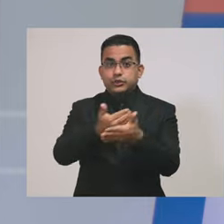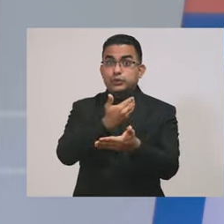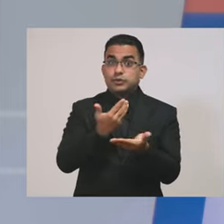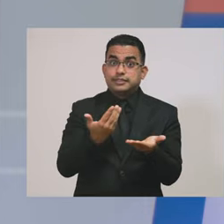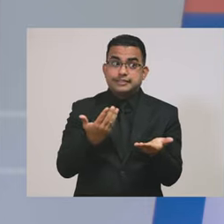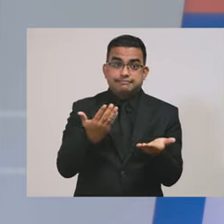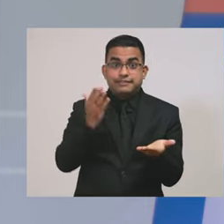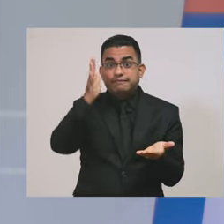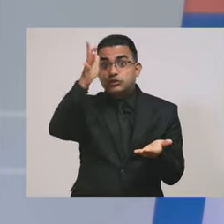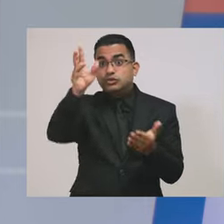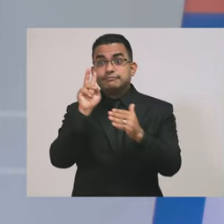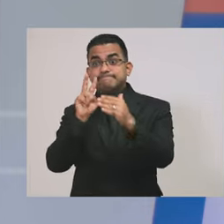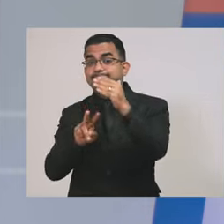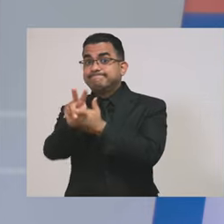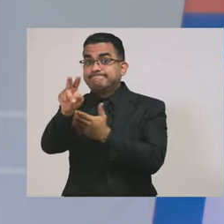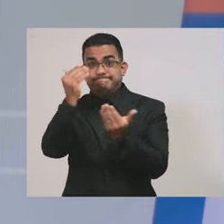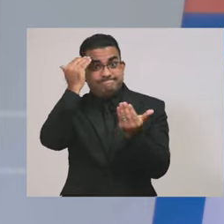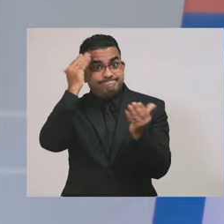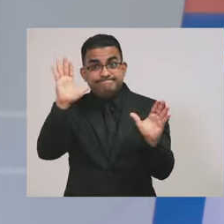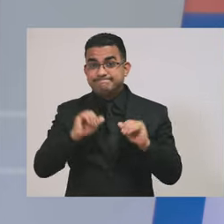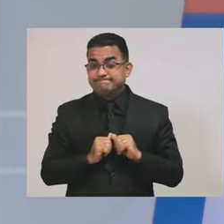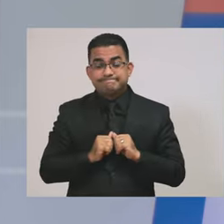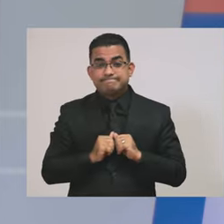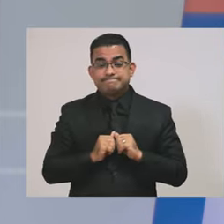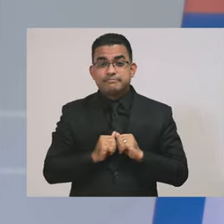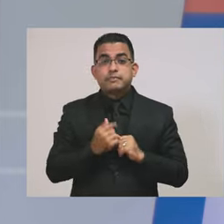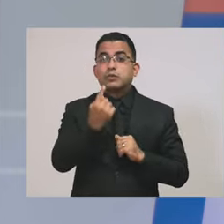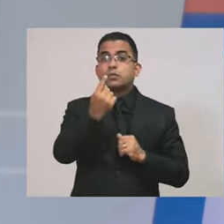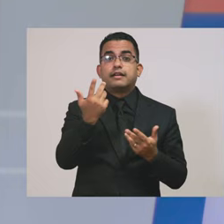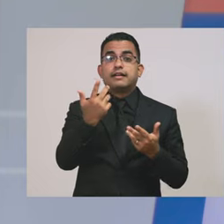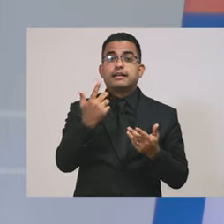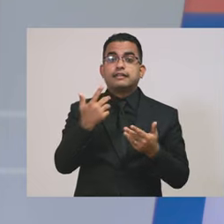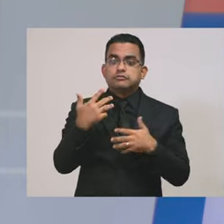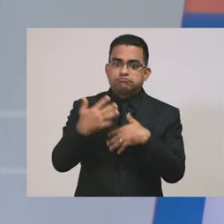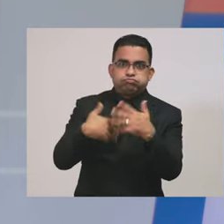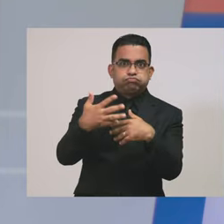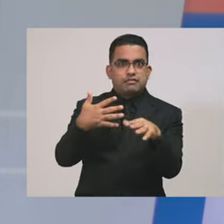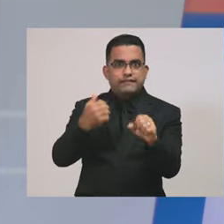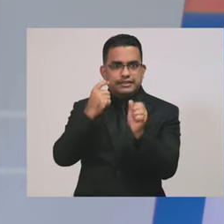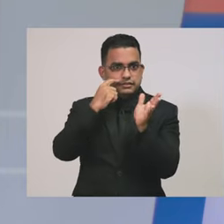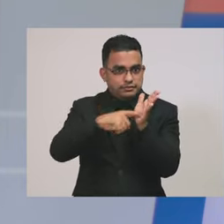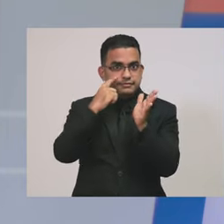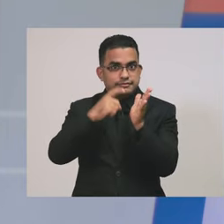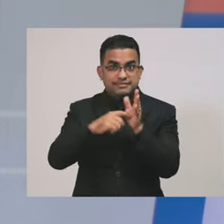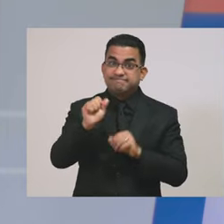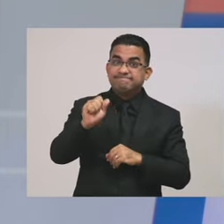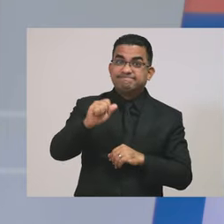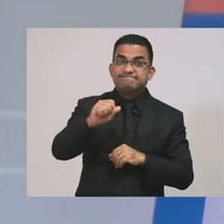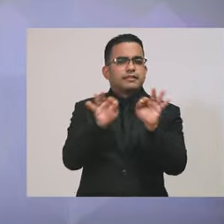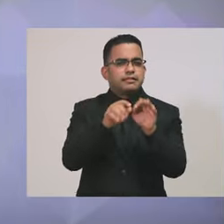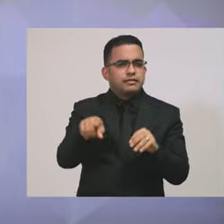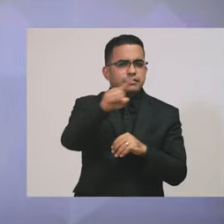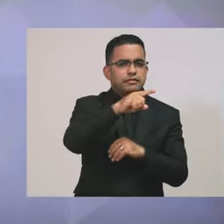existan no se está seguro de lo que vendrá y cómo será solo se está seguro del cambio acelerado y